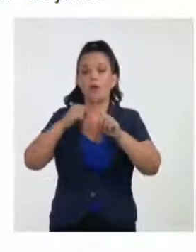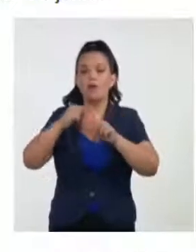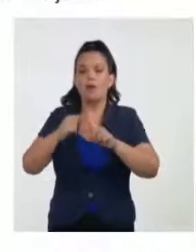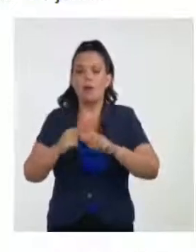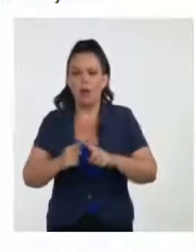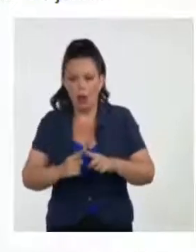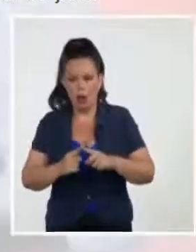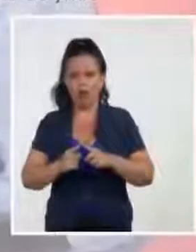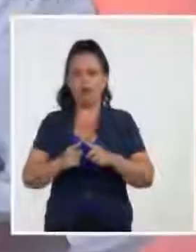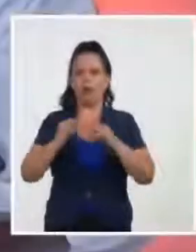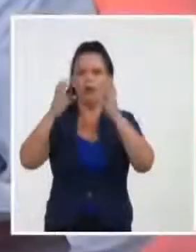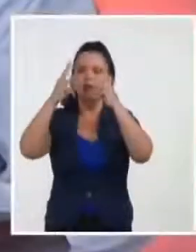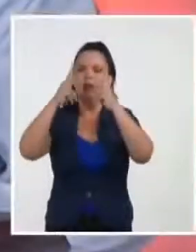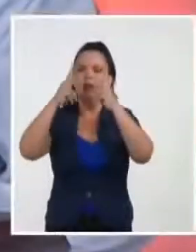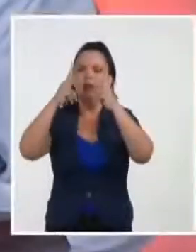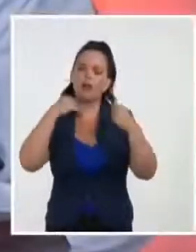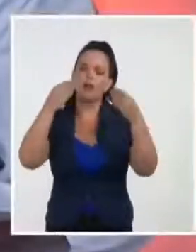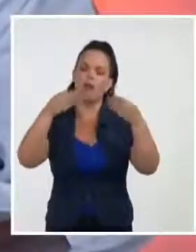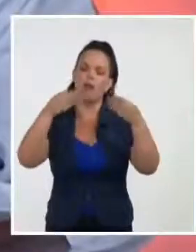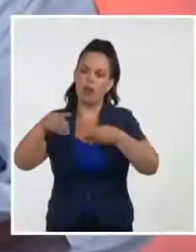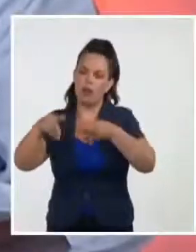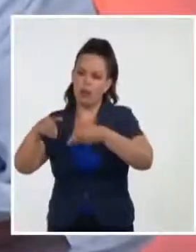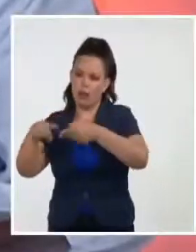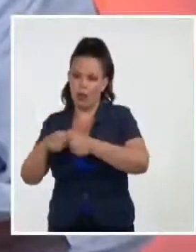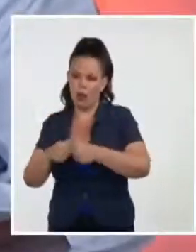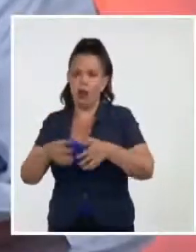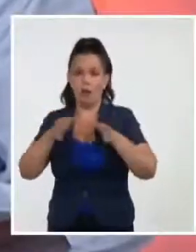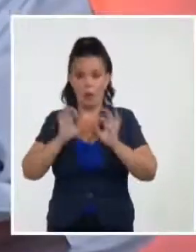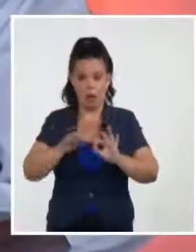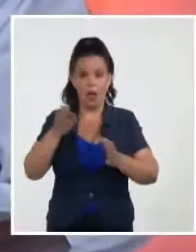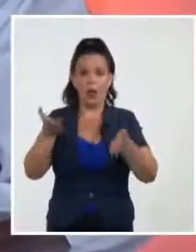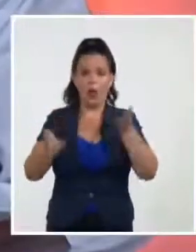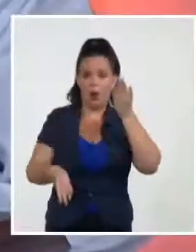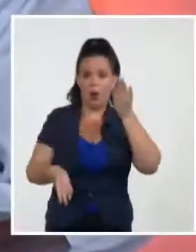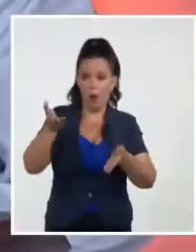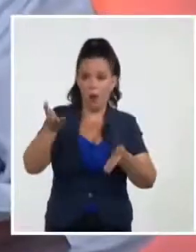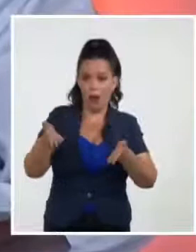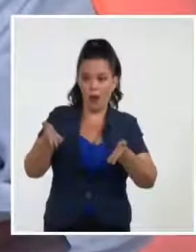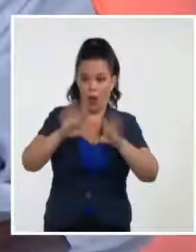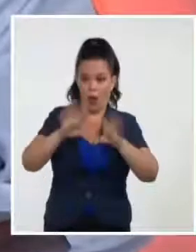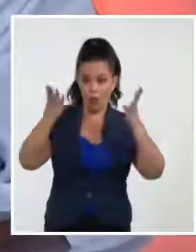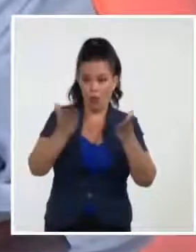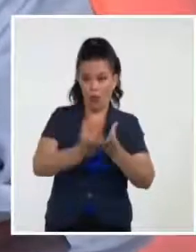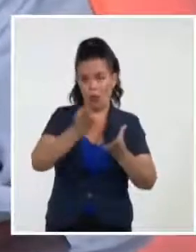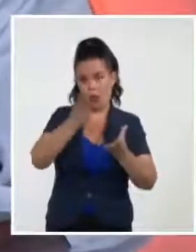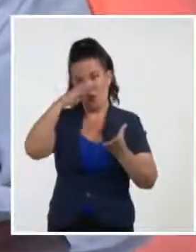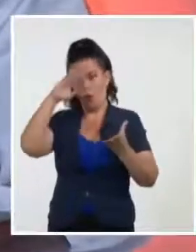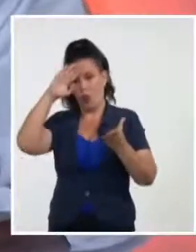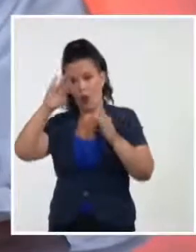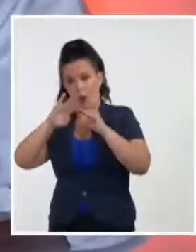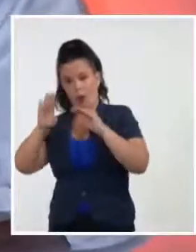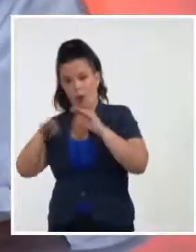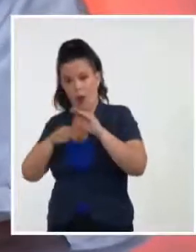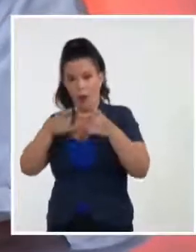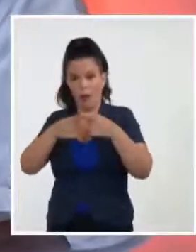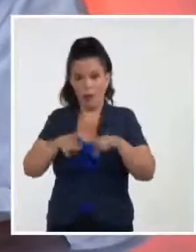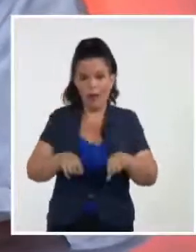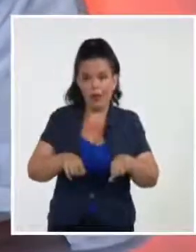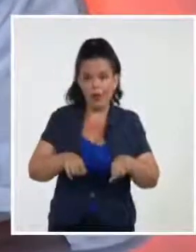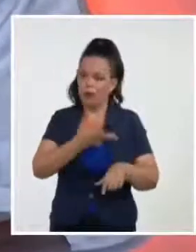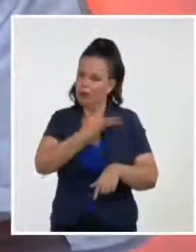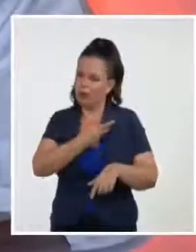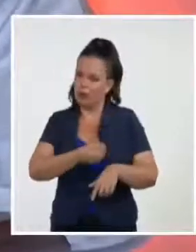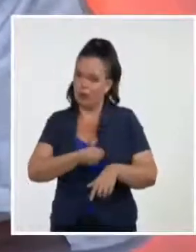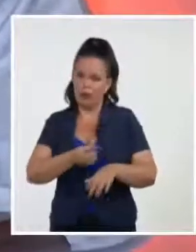que decimos que son tasas bajas. Sin embargo, para Cuba el número de fallecidos que diariamente informamos es una cifra